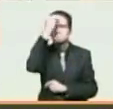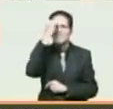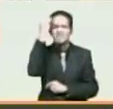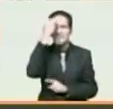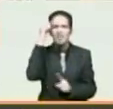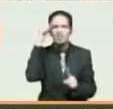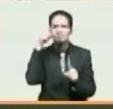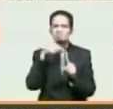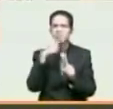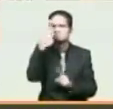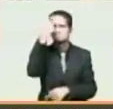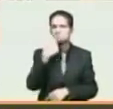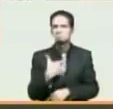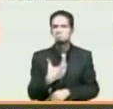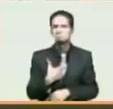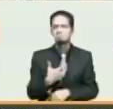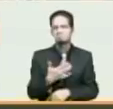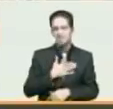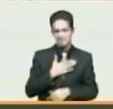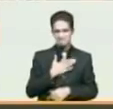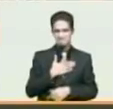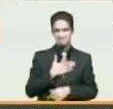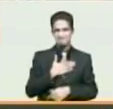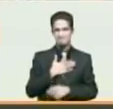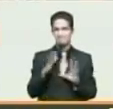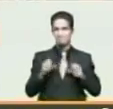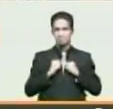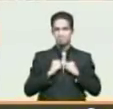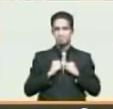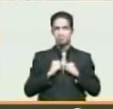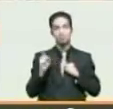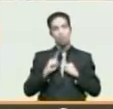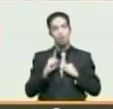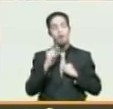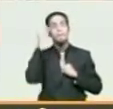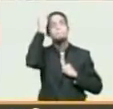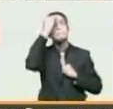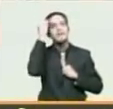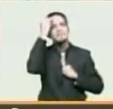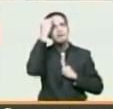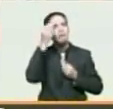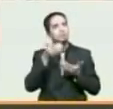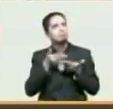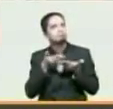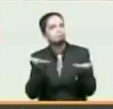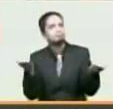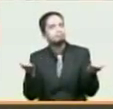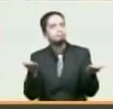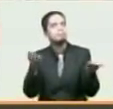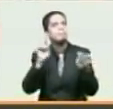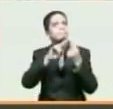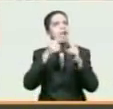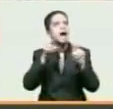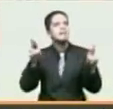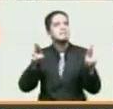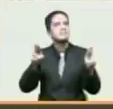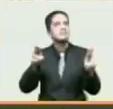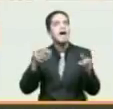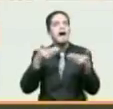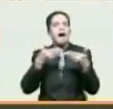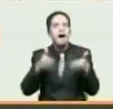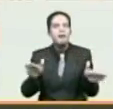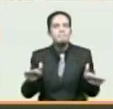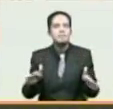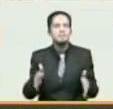él. No, vale. Lo hizo pensando en la paz de este país, para abrir un espacio. ¿Qué hizo lo primero que